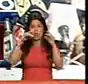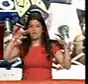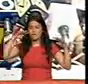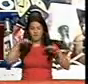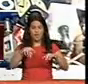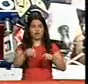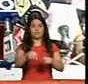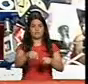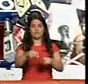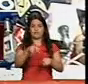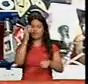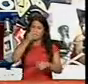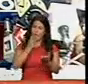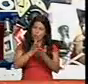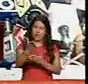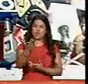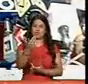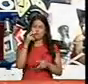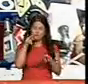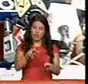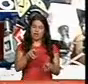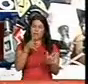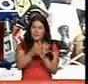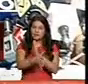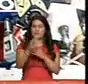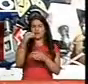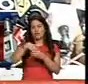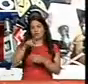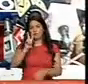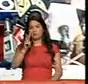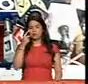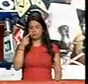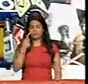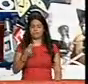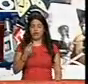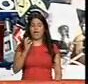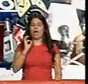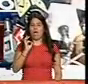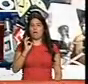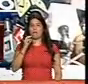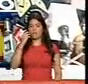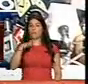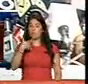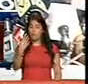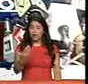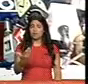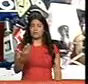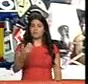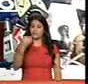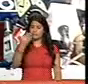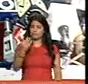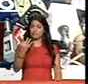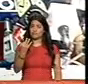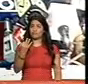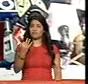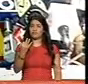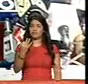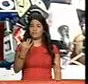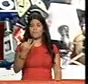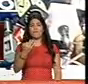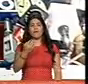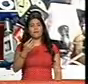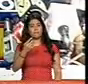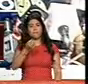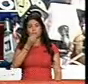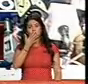sean sinceros en su mirada para que puedan registrar de verdad Qué bonito es